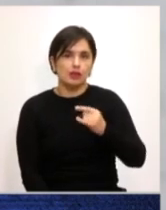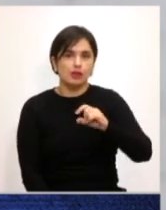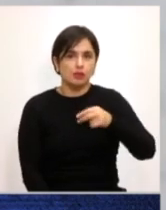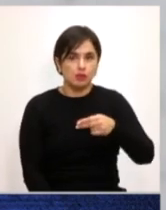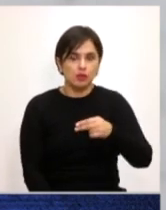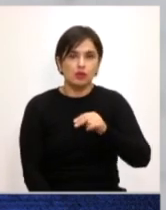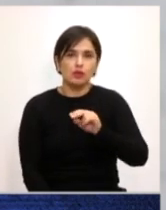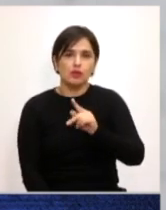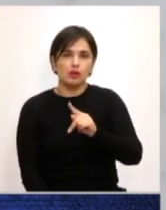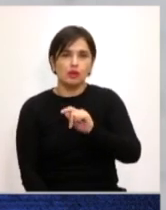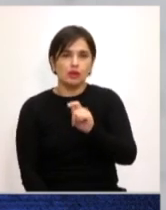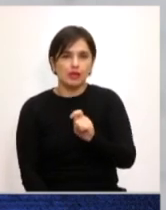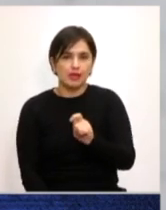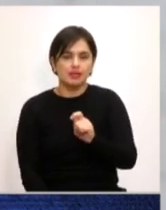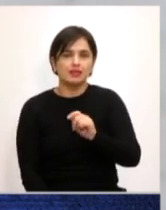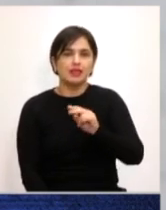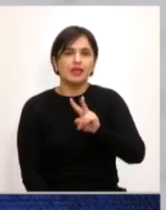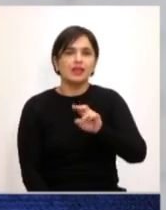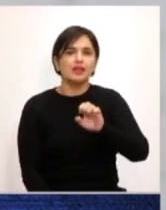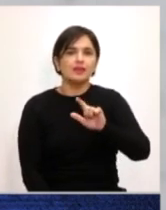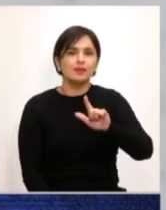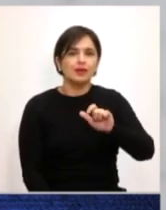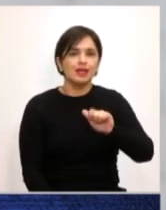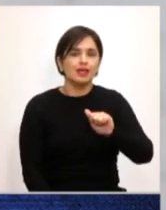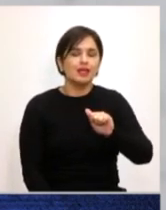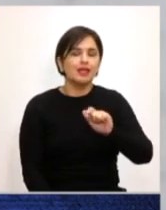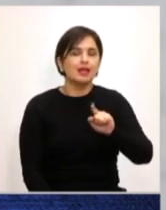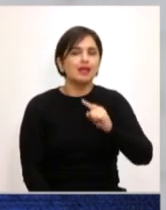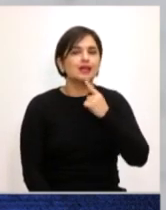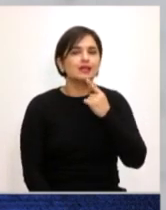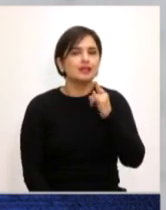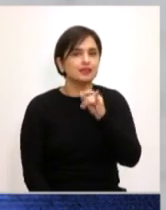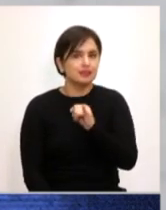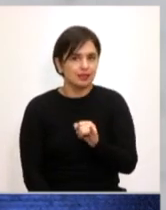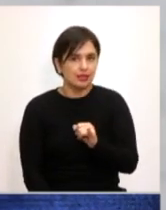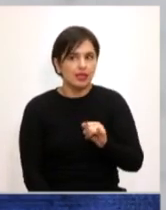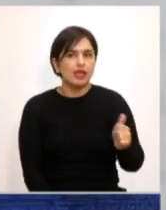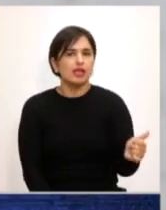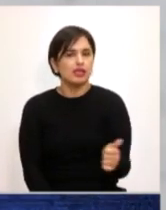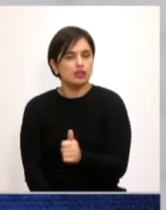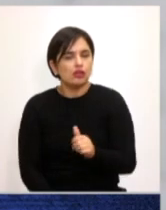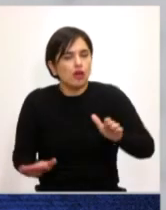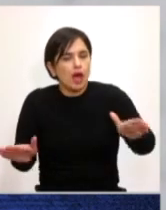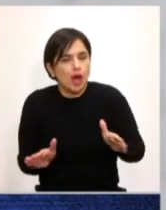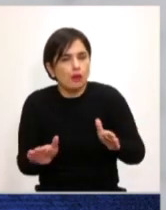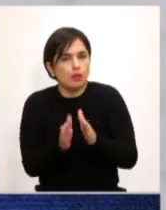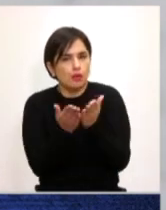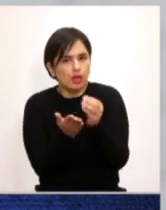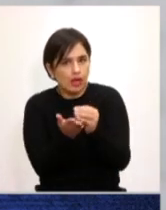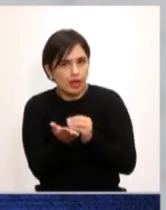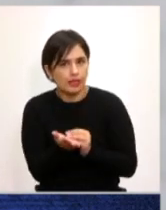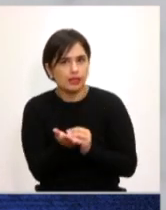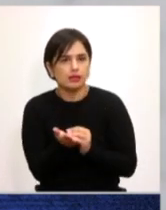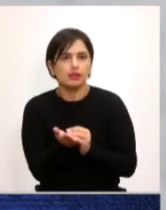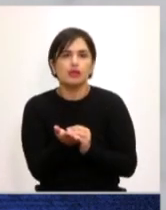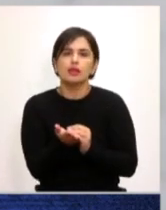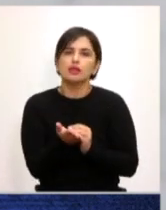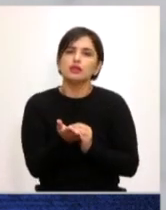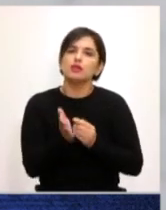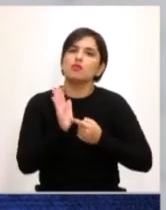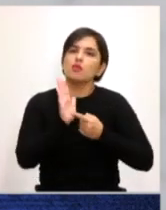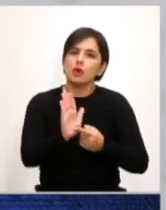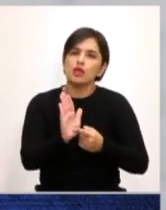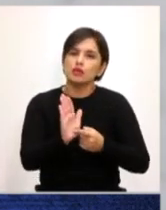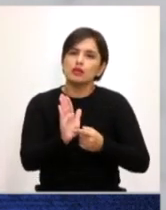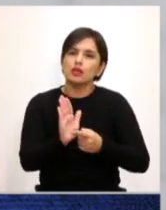Velázquez respectivamente, y en general por todos quienes promovieron esta agenda, demuestra un compromiso compartido entre los poderes